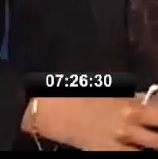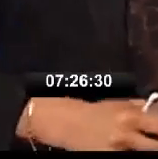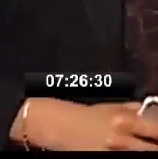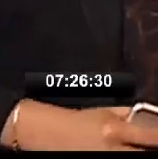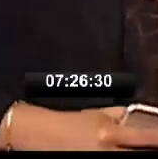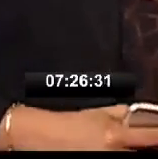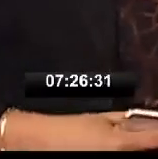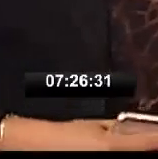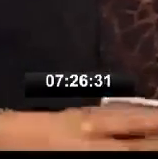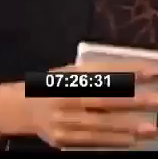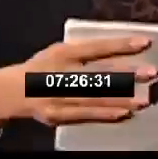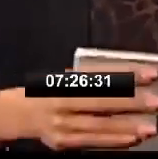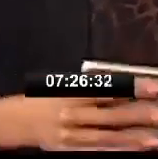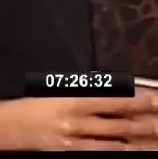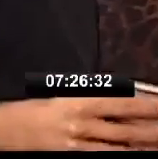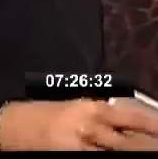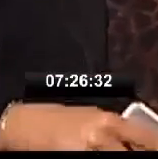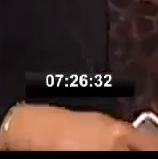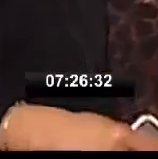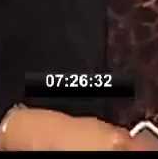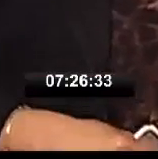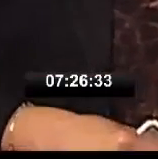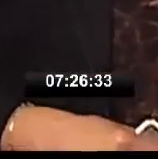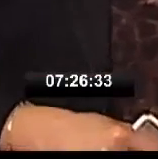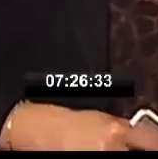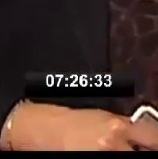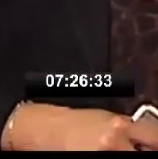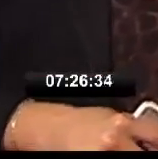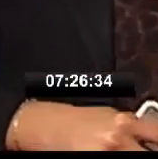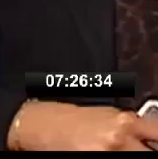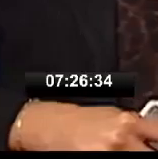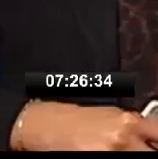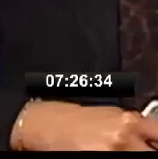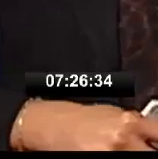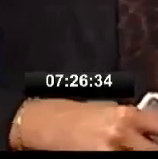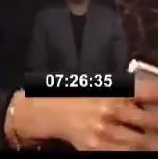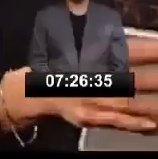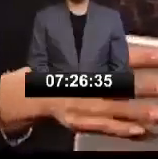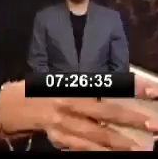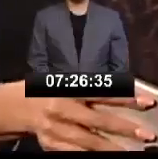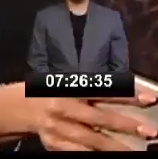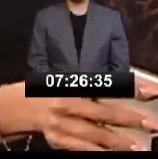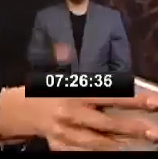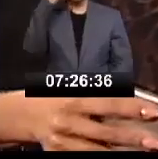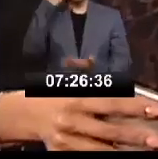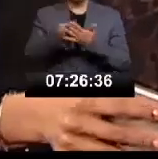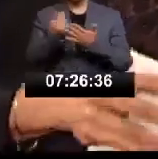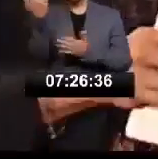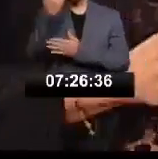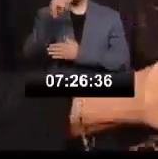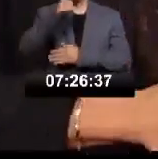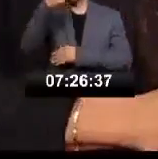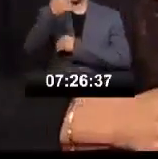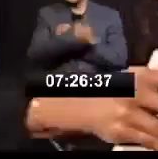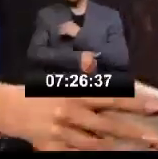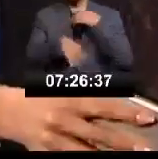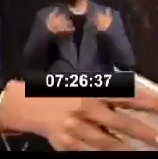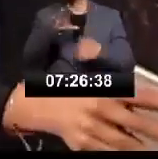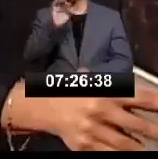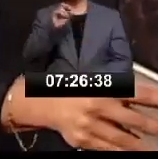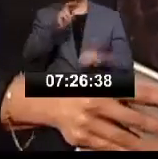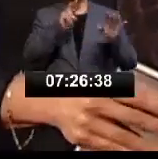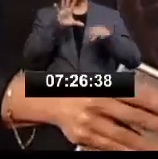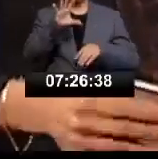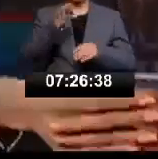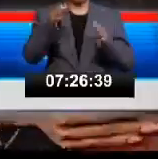Siete de la mañana con 26 minutos, el Comité de Comercio Exterior hizo un ajuste en el arancel para la importación de televisores entre 50